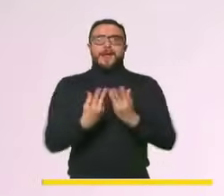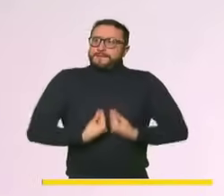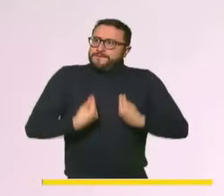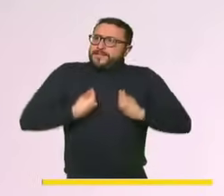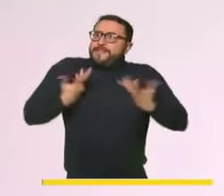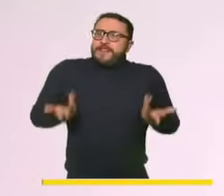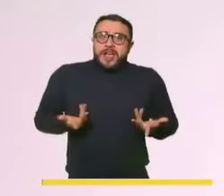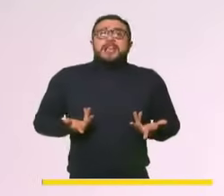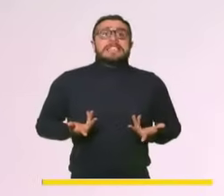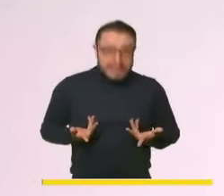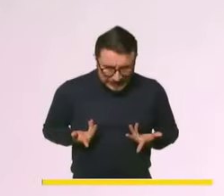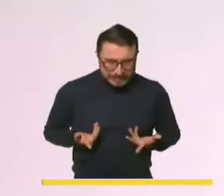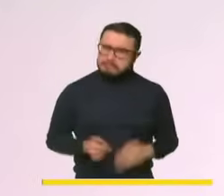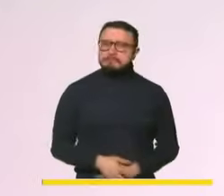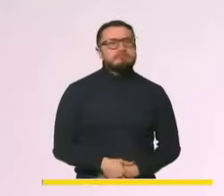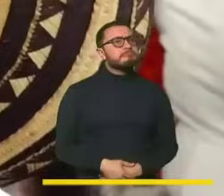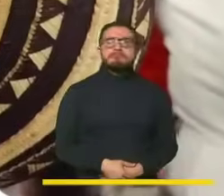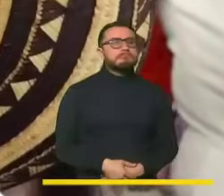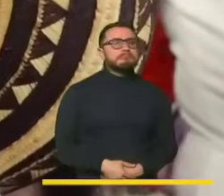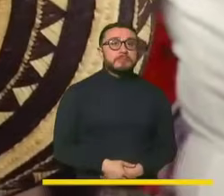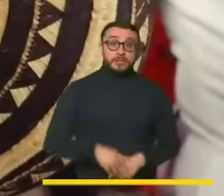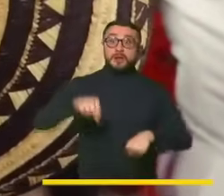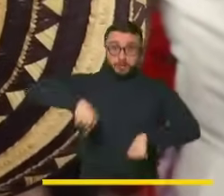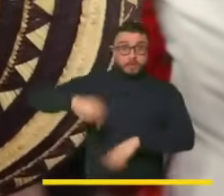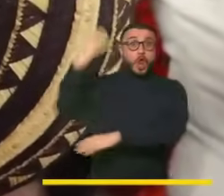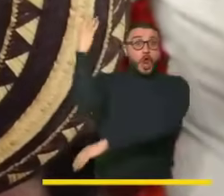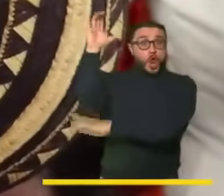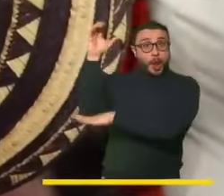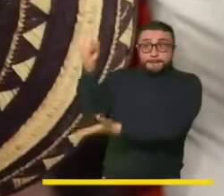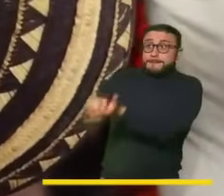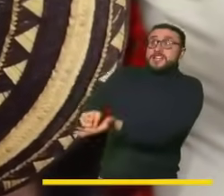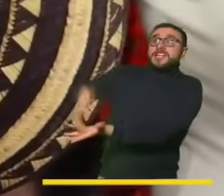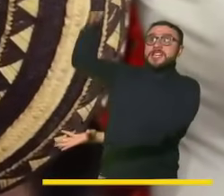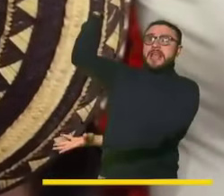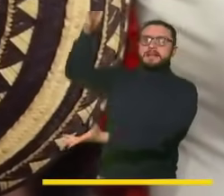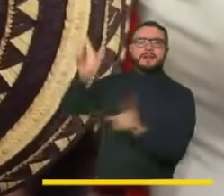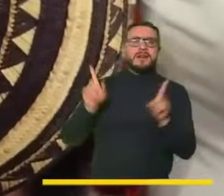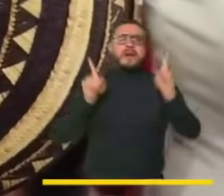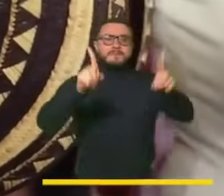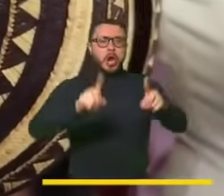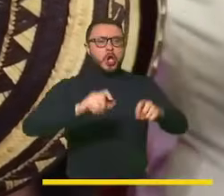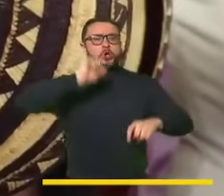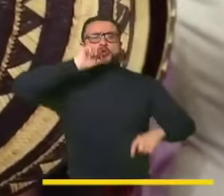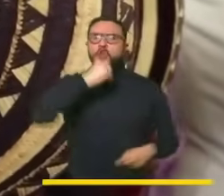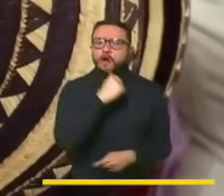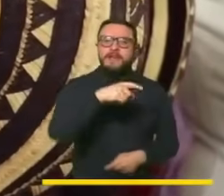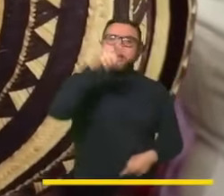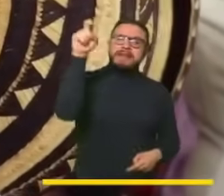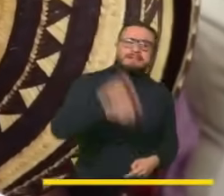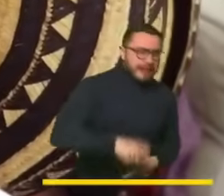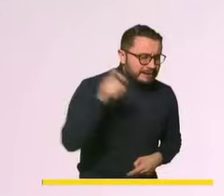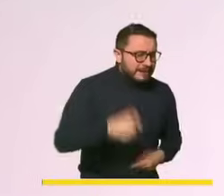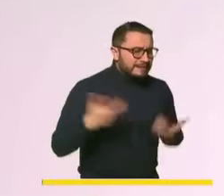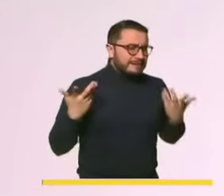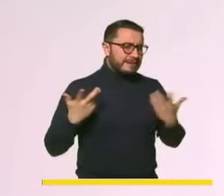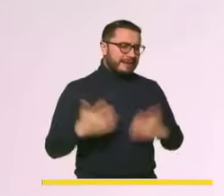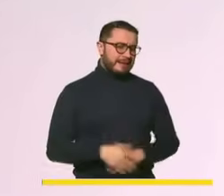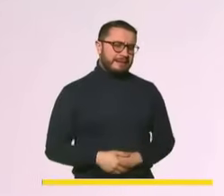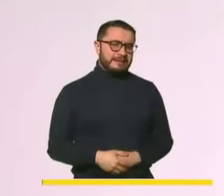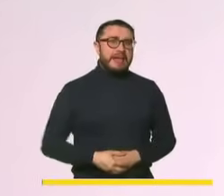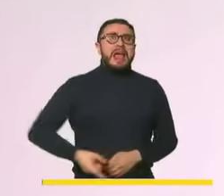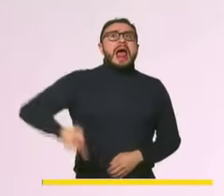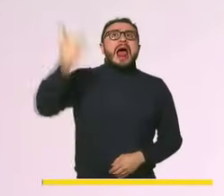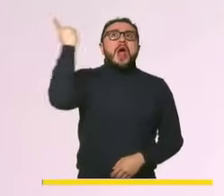la riqueza, tengamos entonces que sufrir la necesidad. Algún día, ante